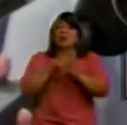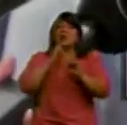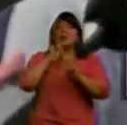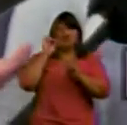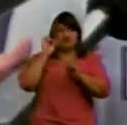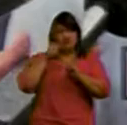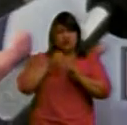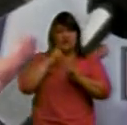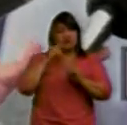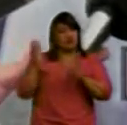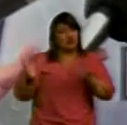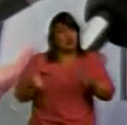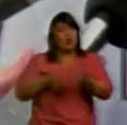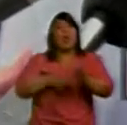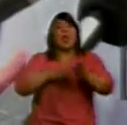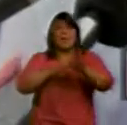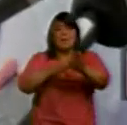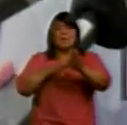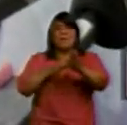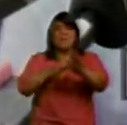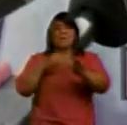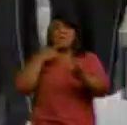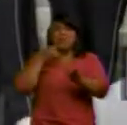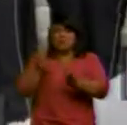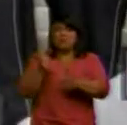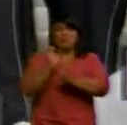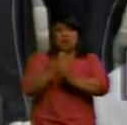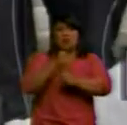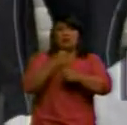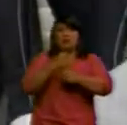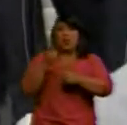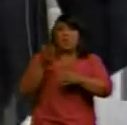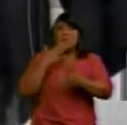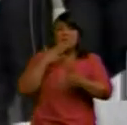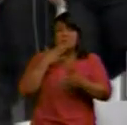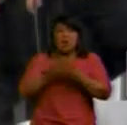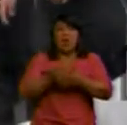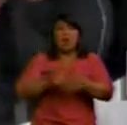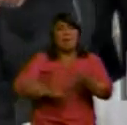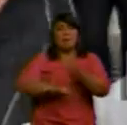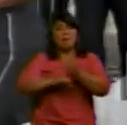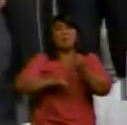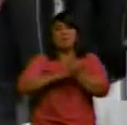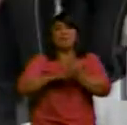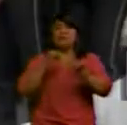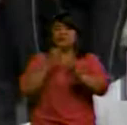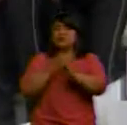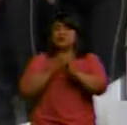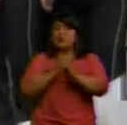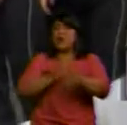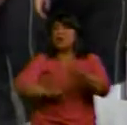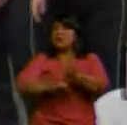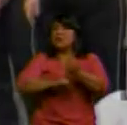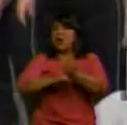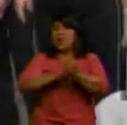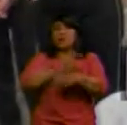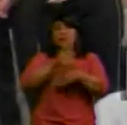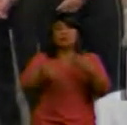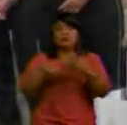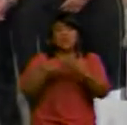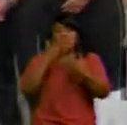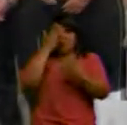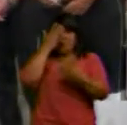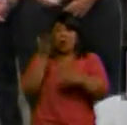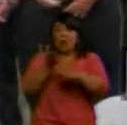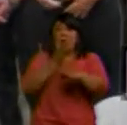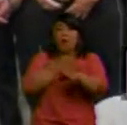la apertura y el respaldo del gobierno nacional para hacer su trabajo. Sí, gracias a Dios la institución nos está apoyando en todo el inconveniente que ha existido. Nos